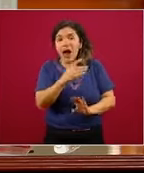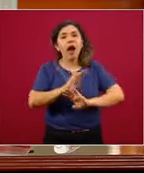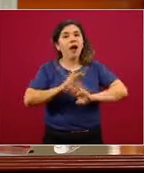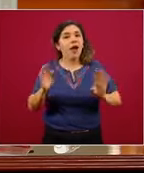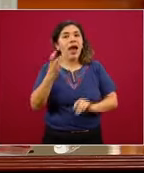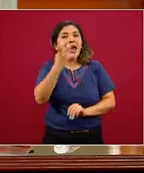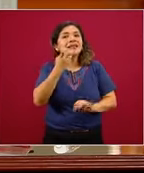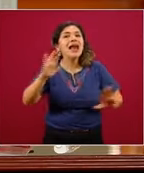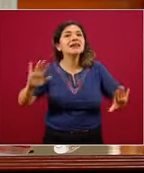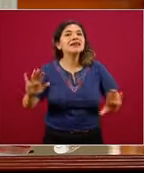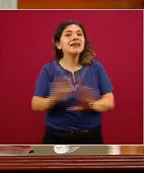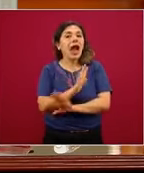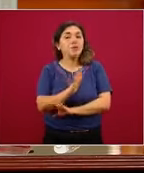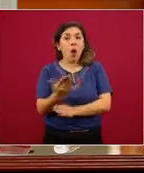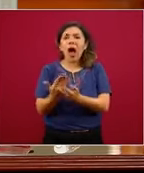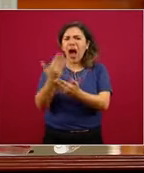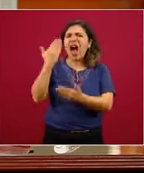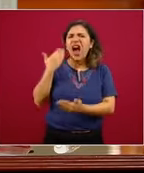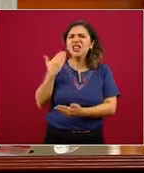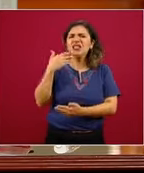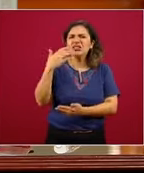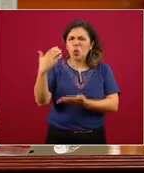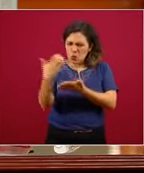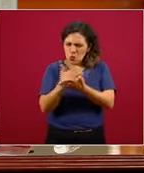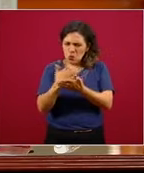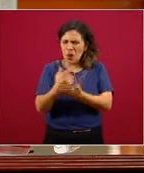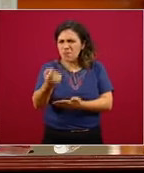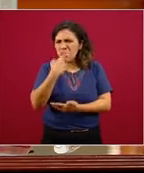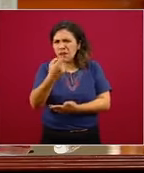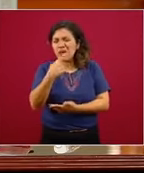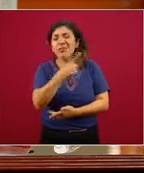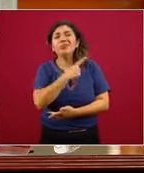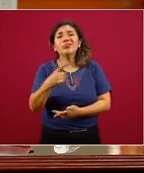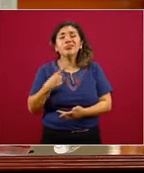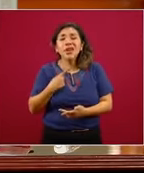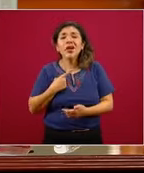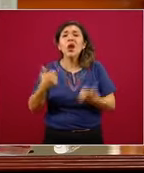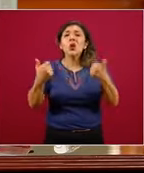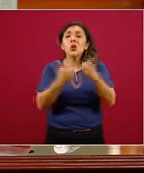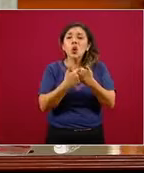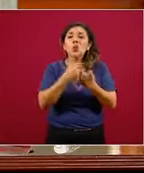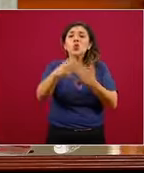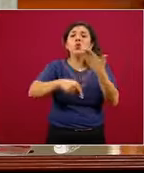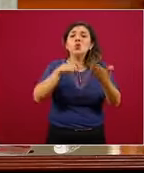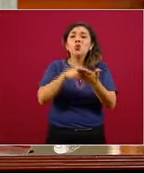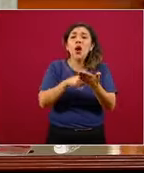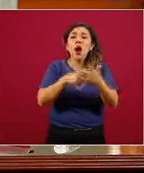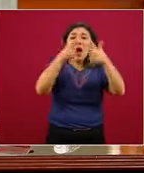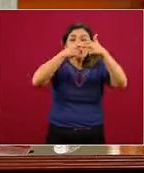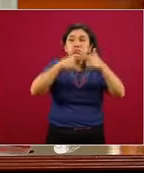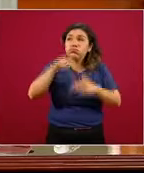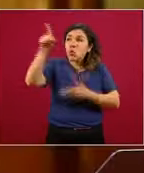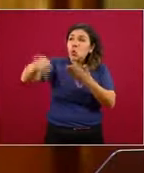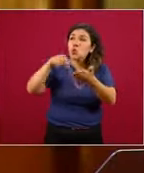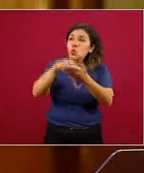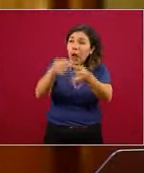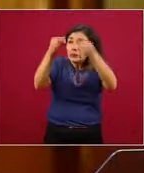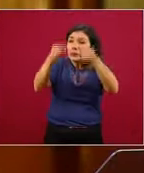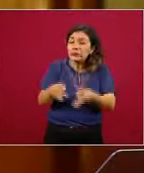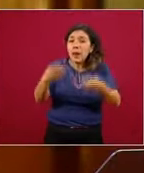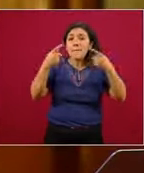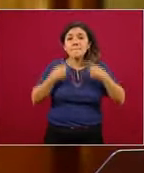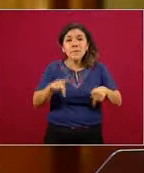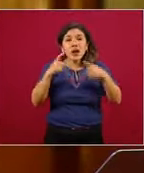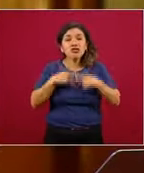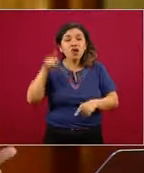paradigma. El cambio es que antes estos tratamientos se tenían que dar en unidades especializadas por